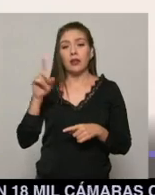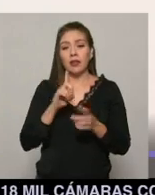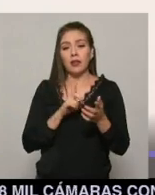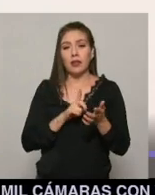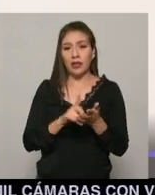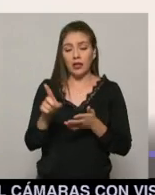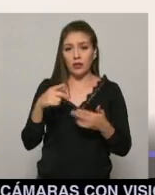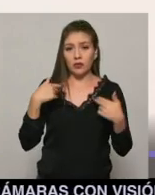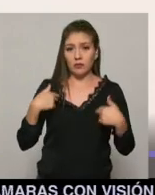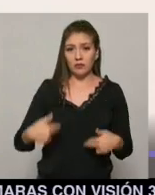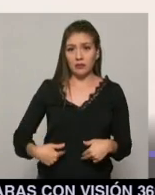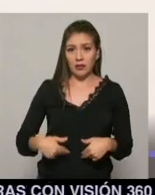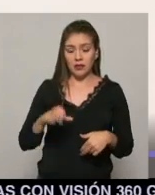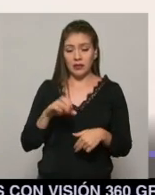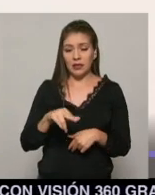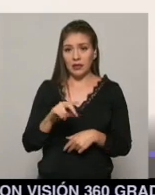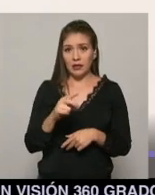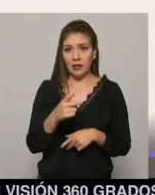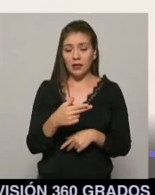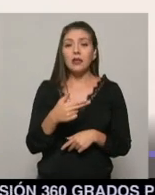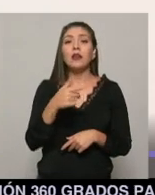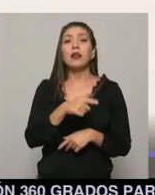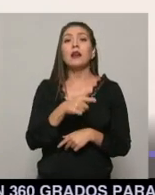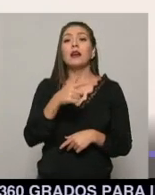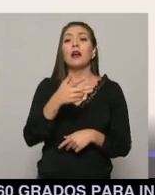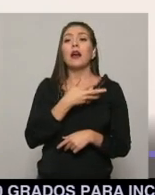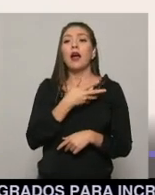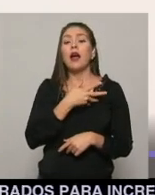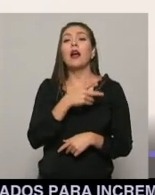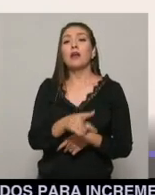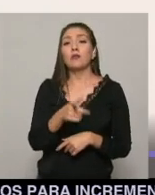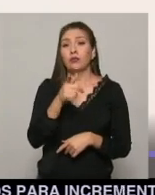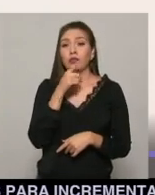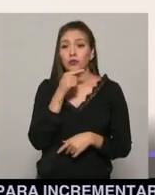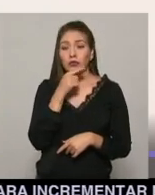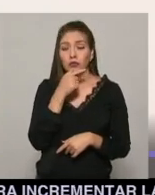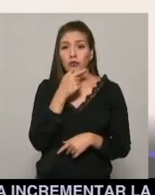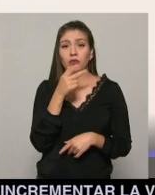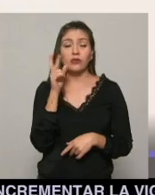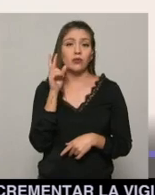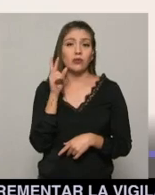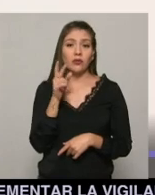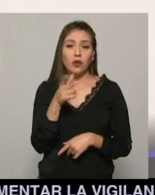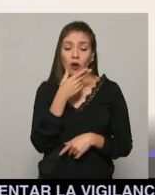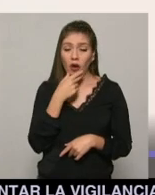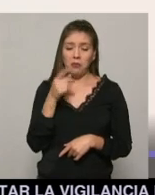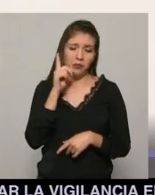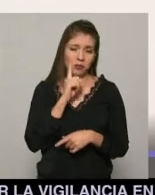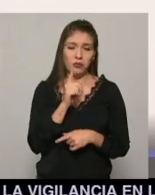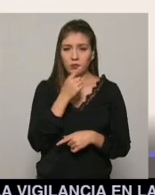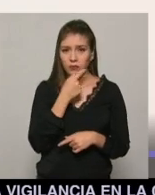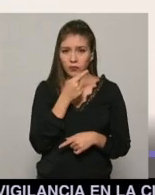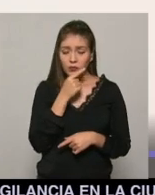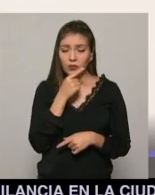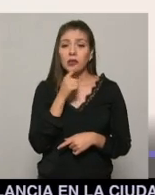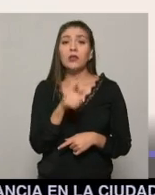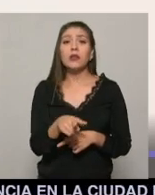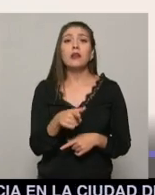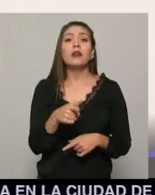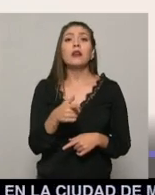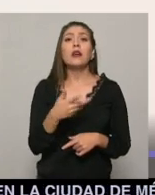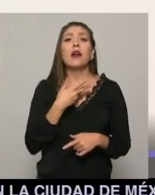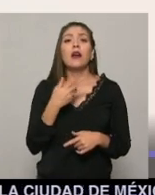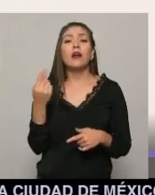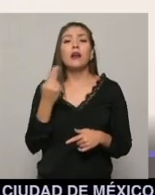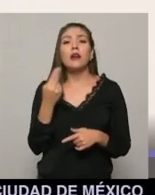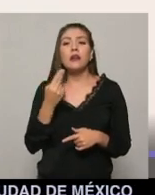México que establece que hay un patrón sistemático de los policías, de las y los policías de la Secretaría ahora de Seguridad Ciudadana,